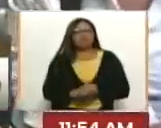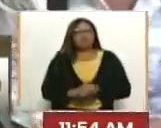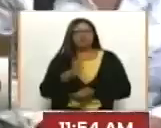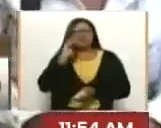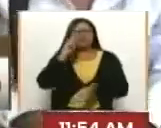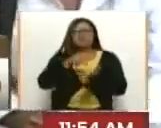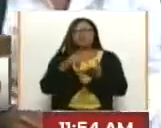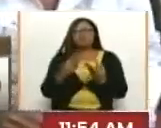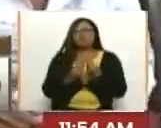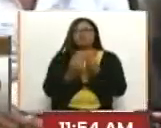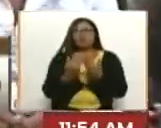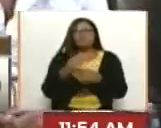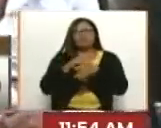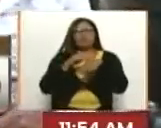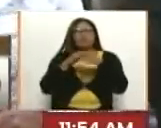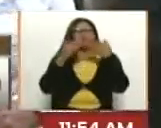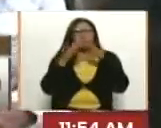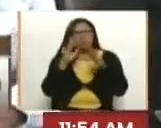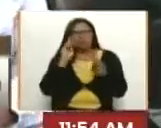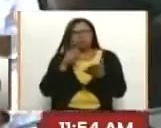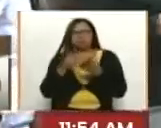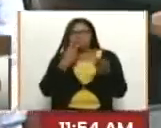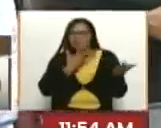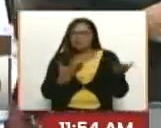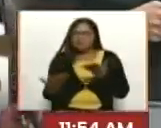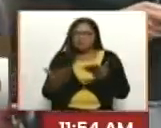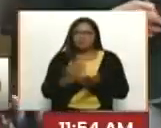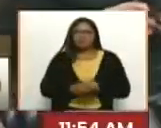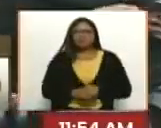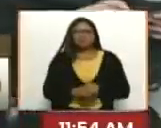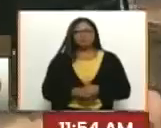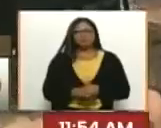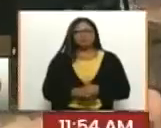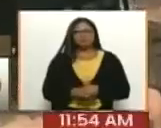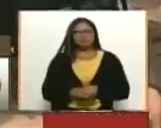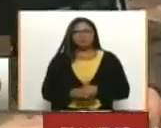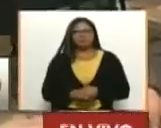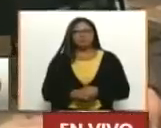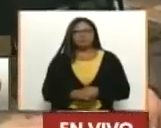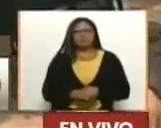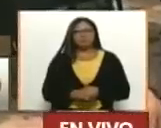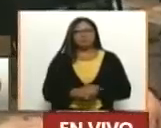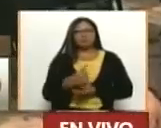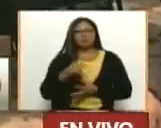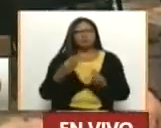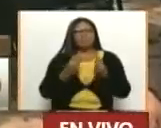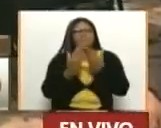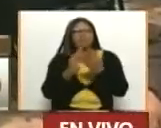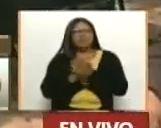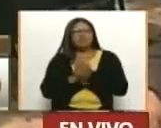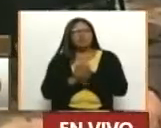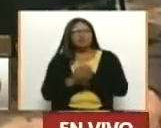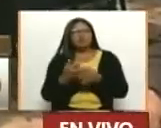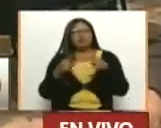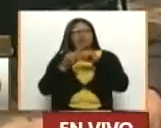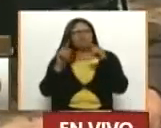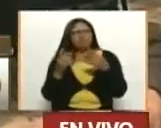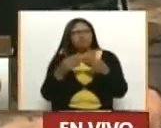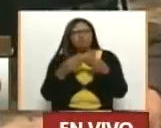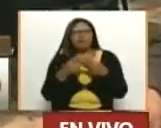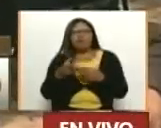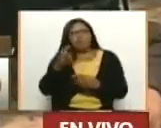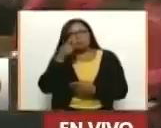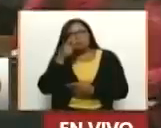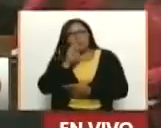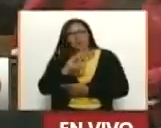acá, convocado el Ministerio Público, bienvenido. Está compañeros y compañeras del Tribunal Supremo de Justicia, la Contraloría General de